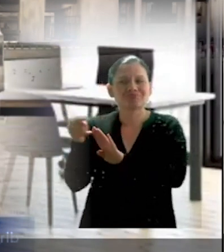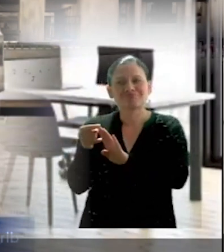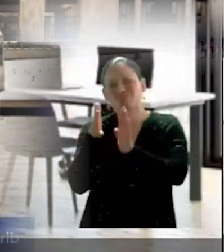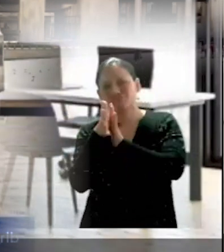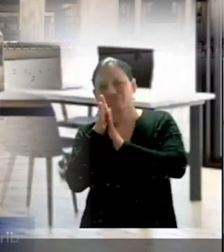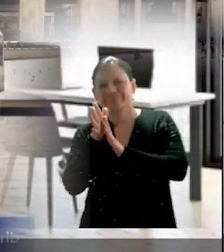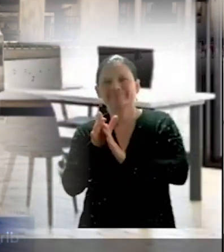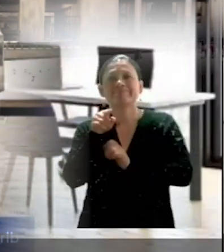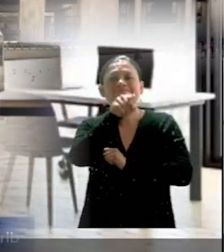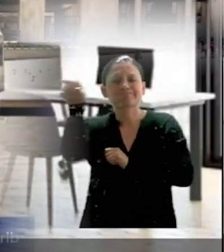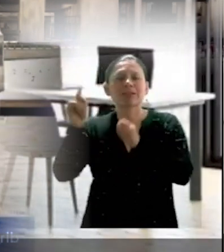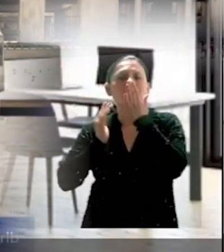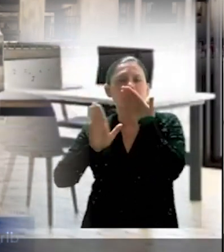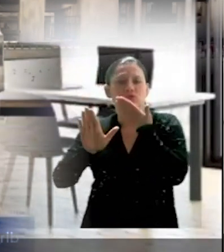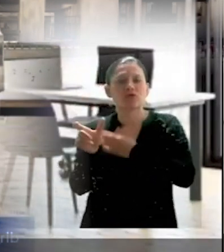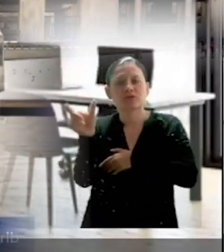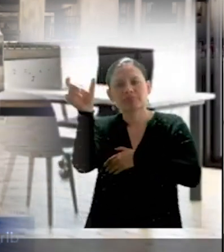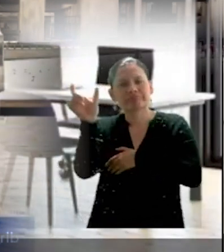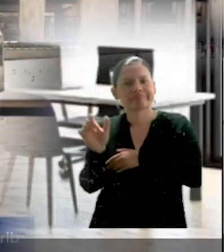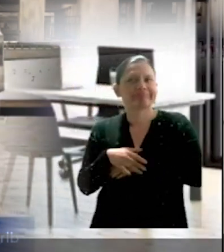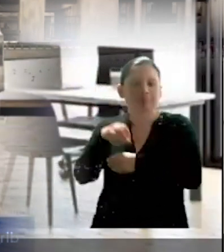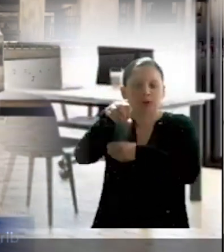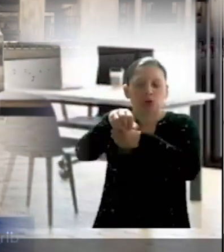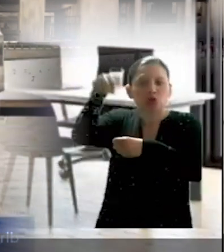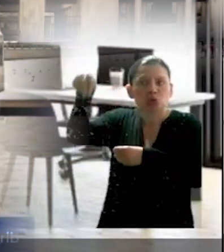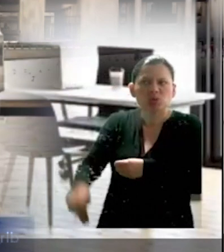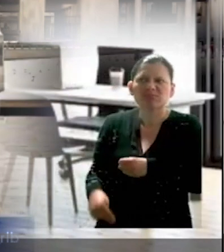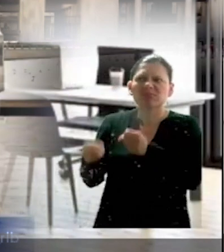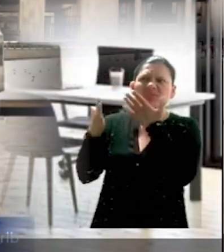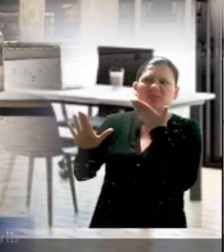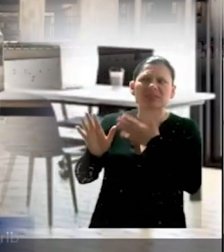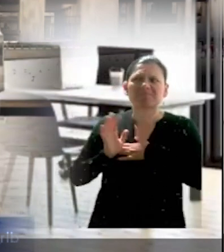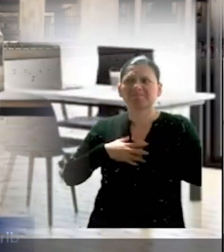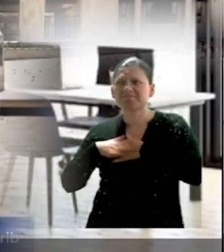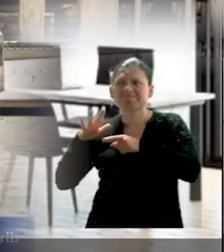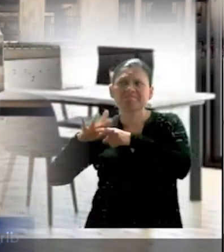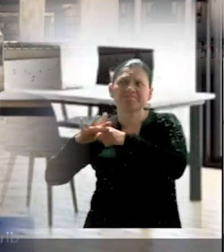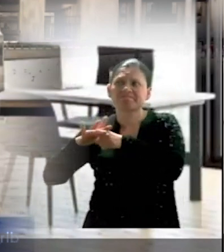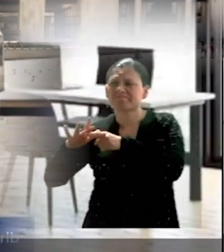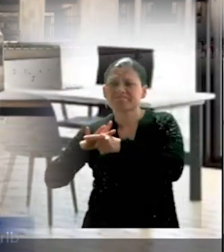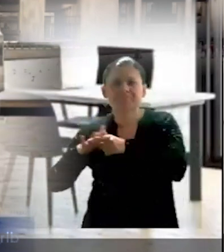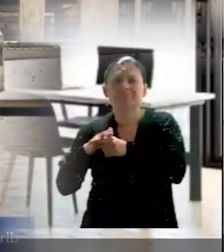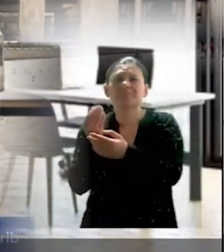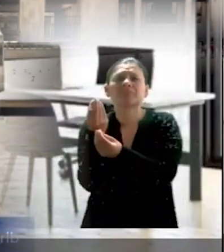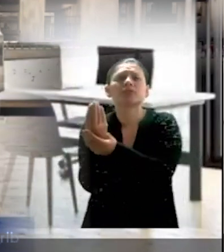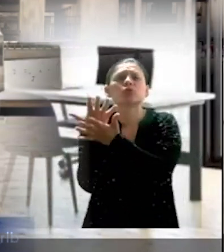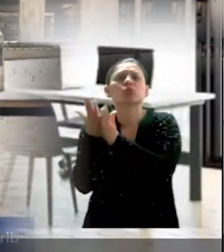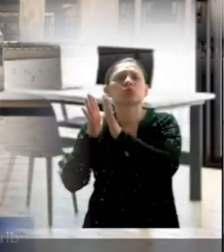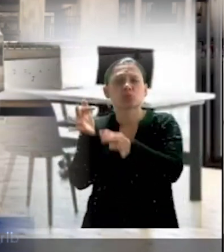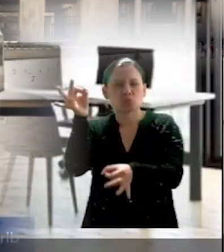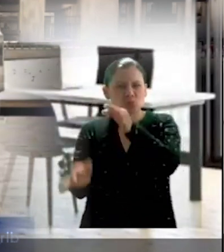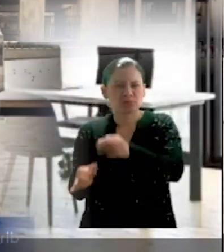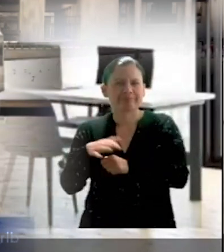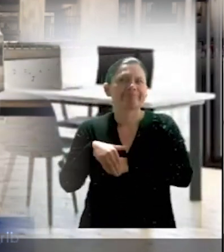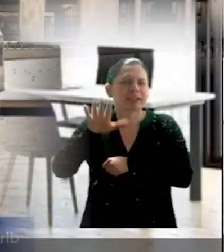el ciudadano normal frente a el aparato judicial y sobre todo dadas las últimos años las